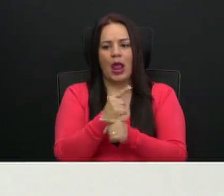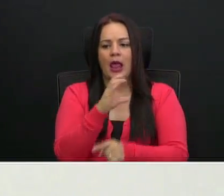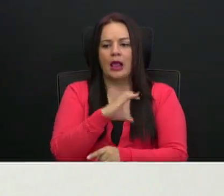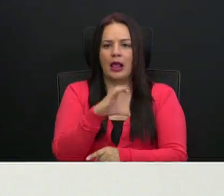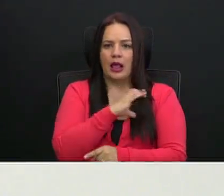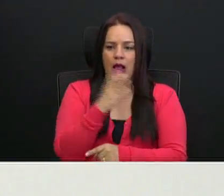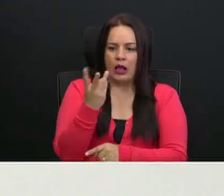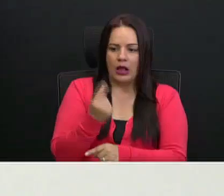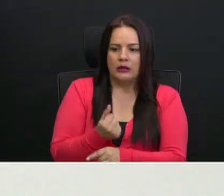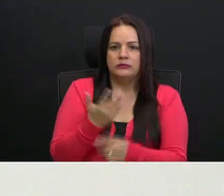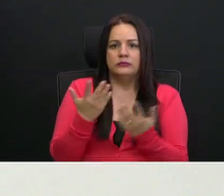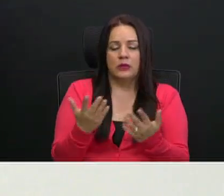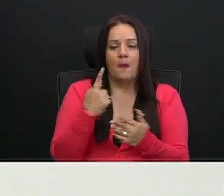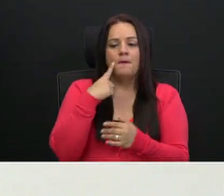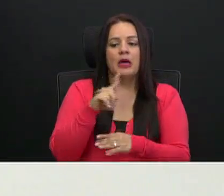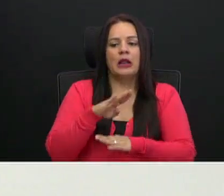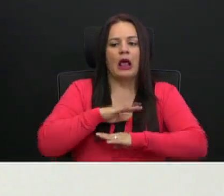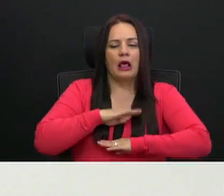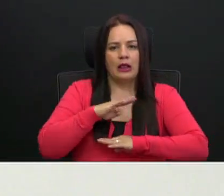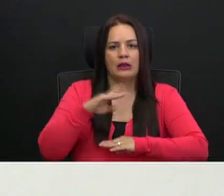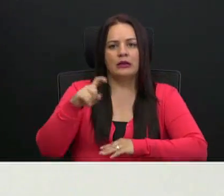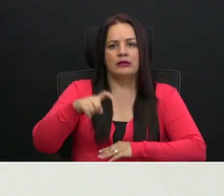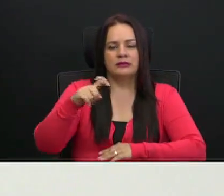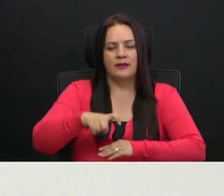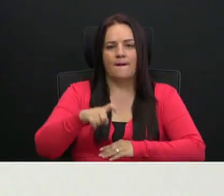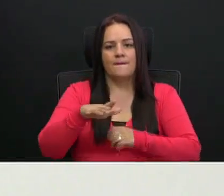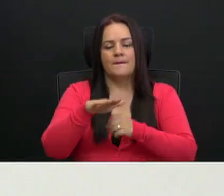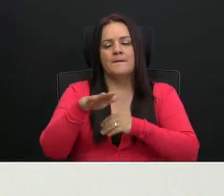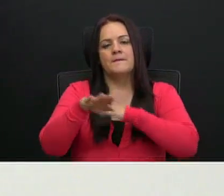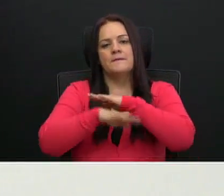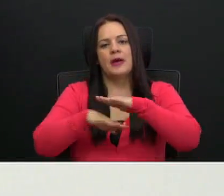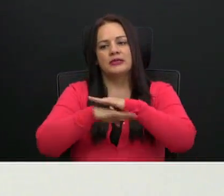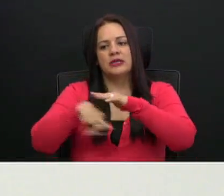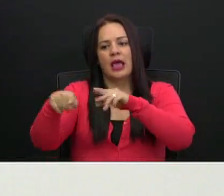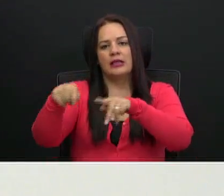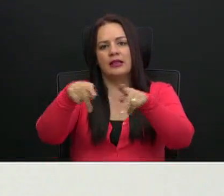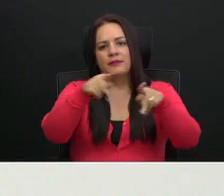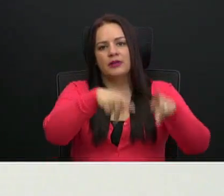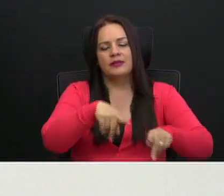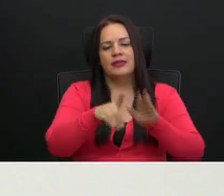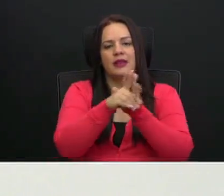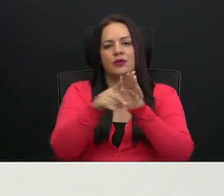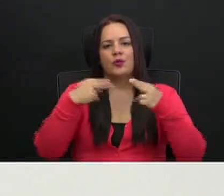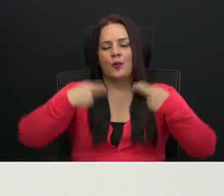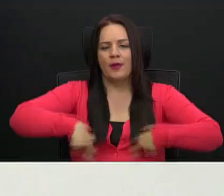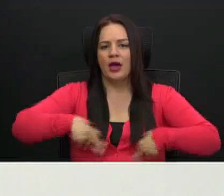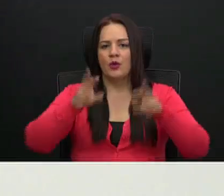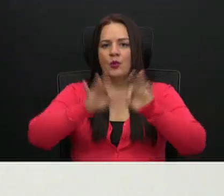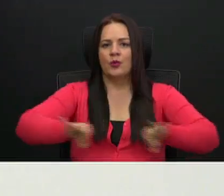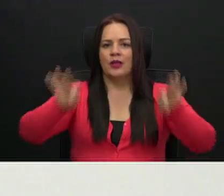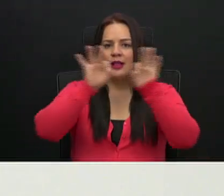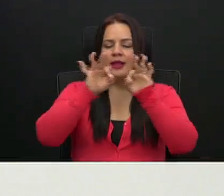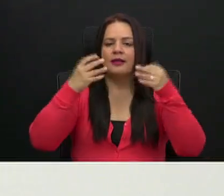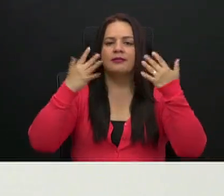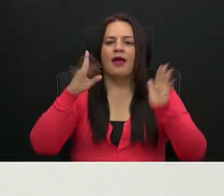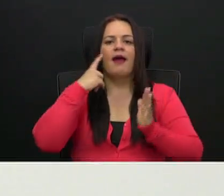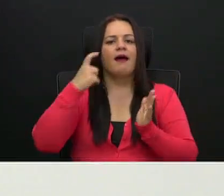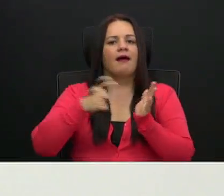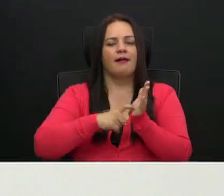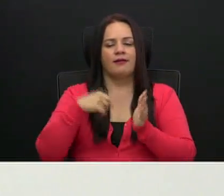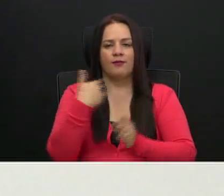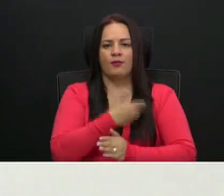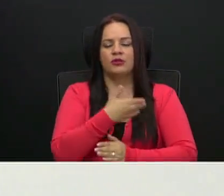calidad para satisfacer las necesidades básicas de las personas. Es un derecho humano, un derecho fundamental, ya reconocido por nuestra